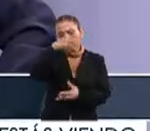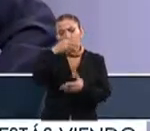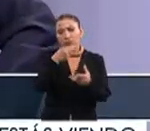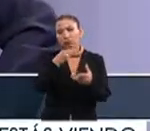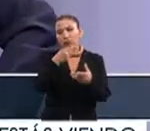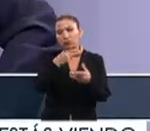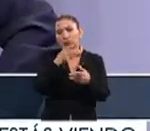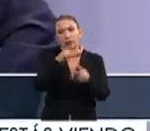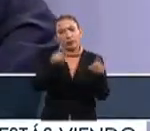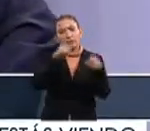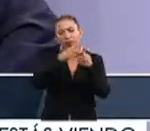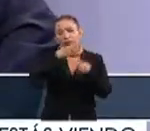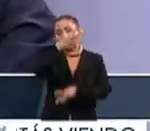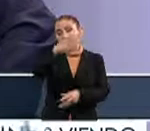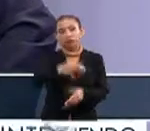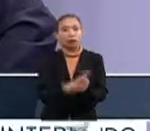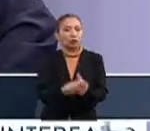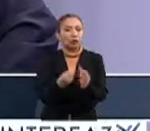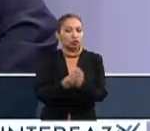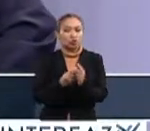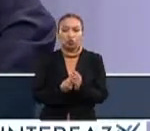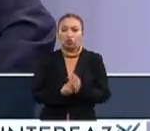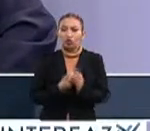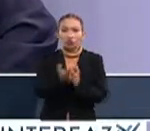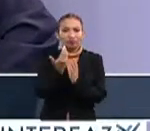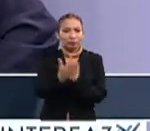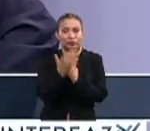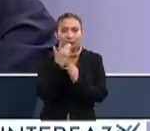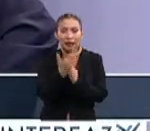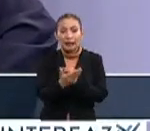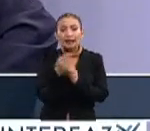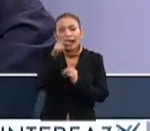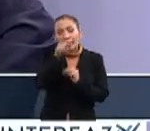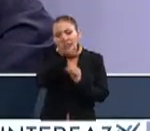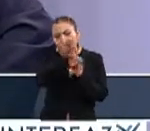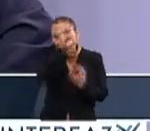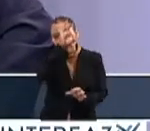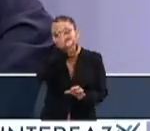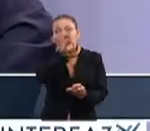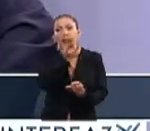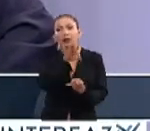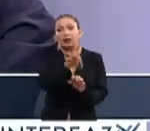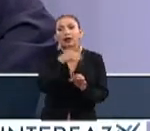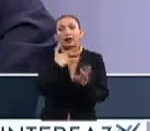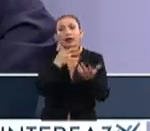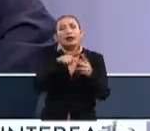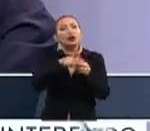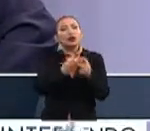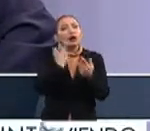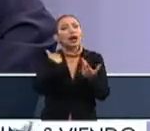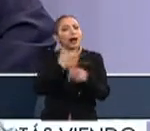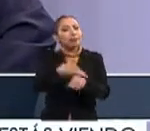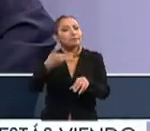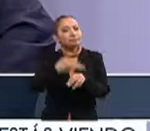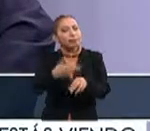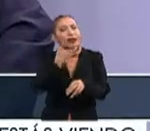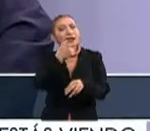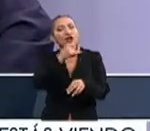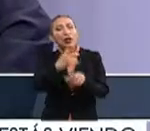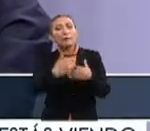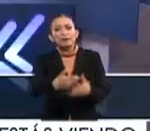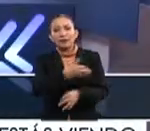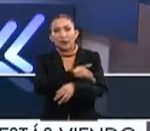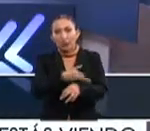despliegan una serie infinita de programas muy exitosos, y ahí hay que entrar a la introducción a la gestión sobre